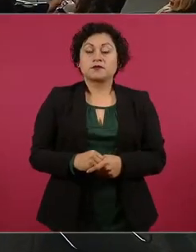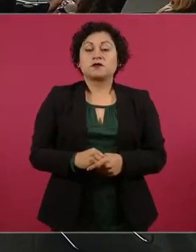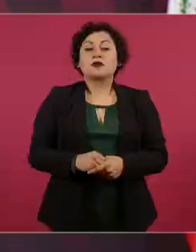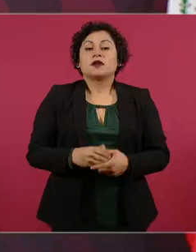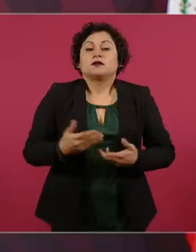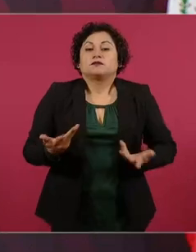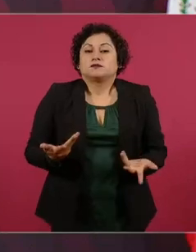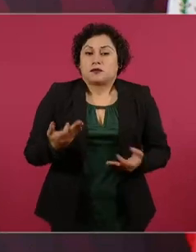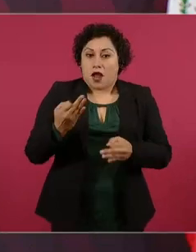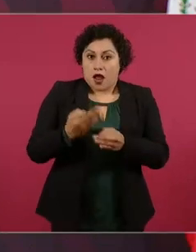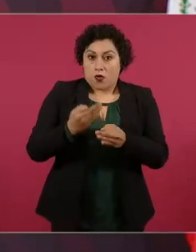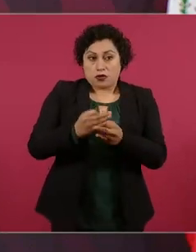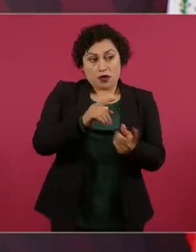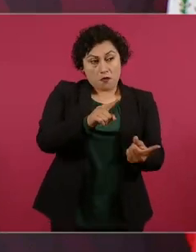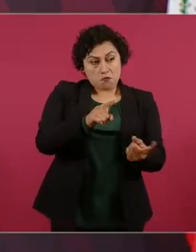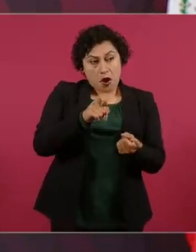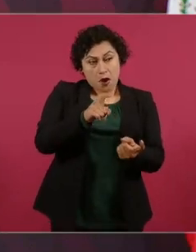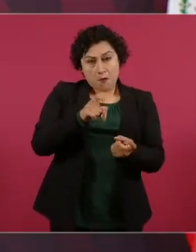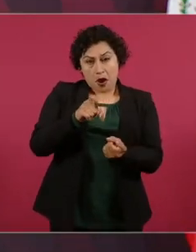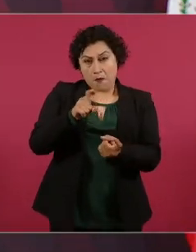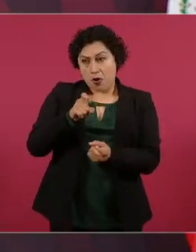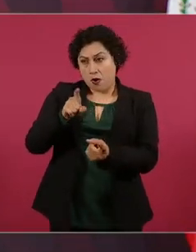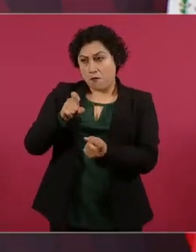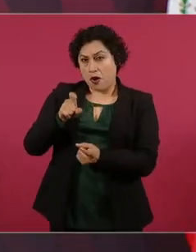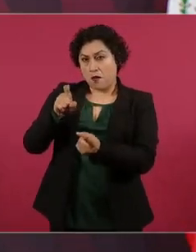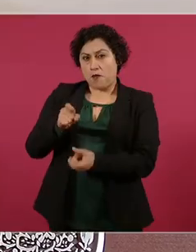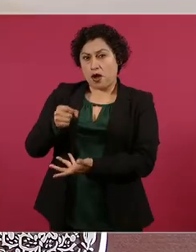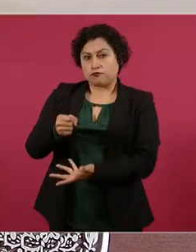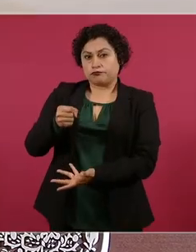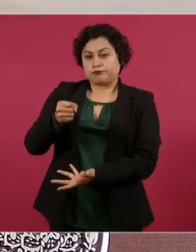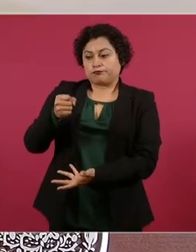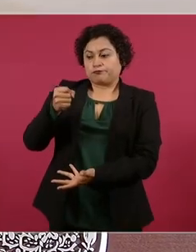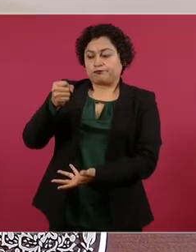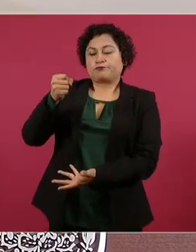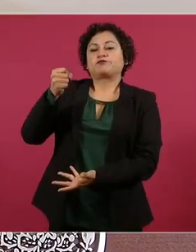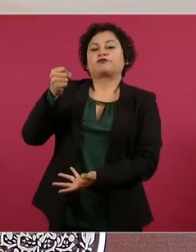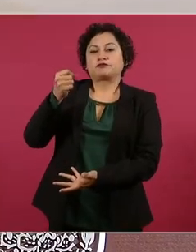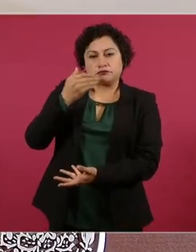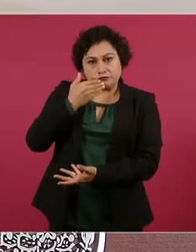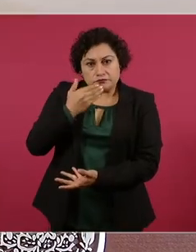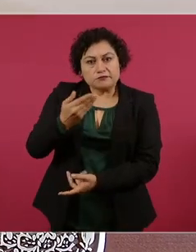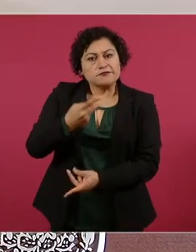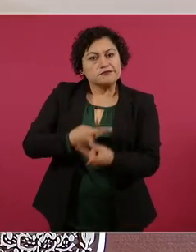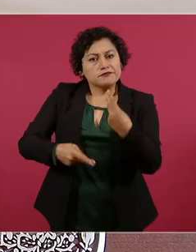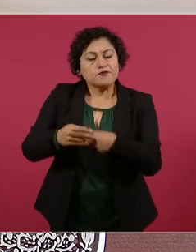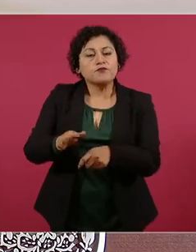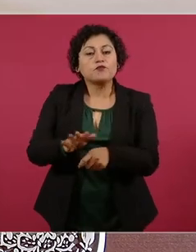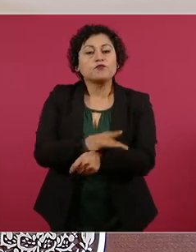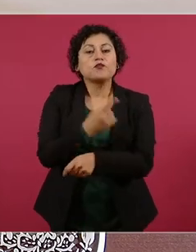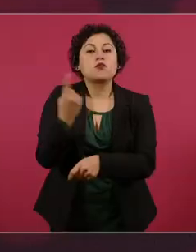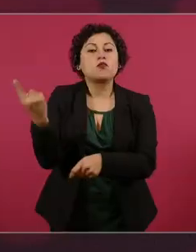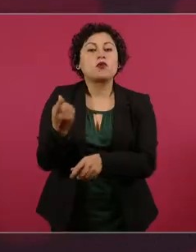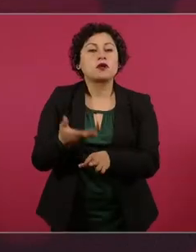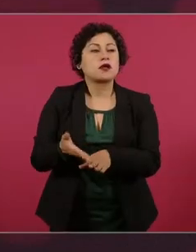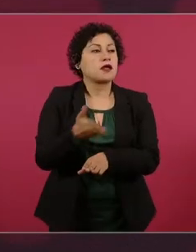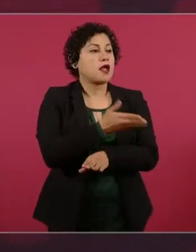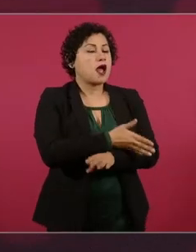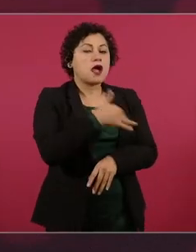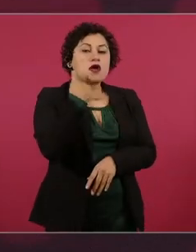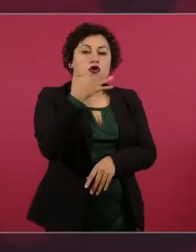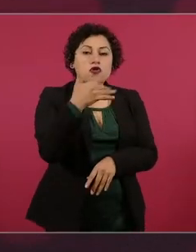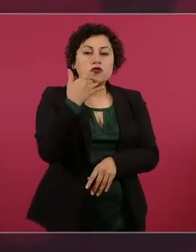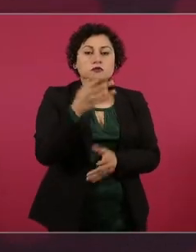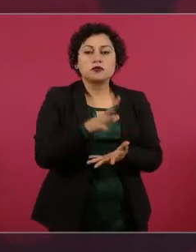hacienda pública en el tiempo que llevamos, por no permitir la corrupción, por no permitir